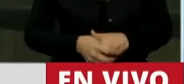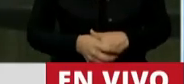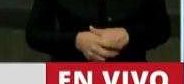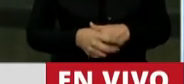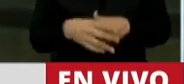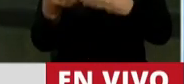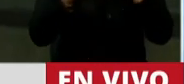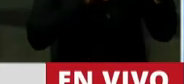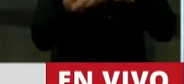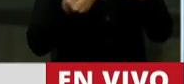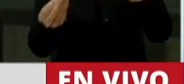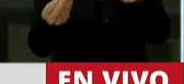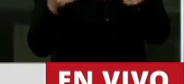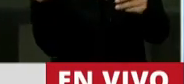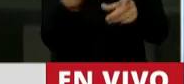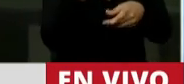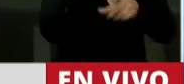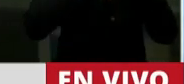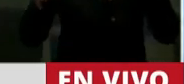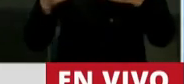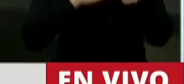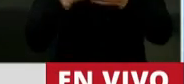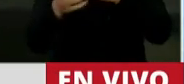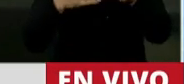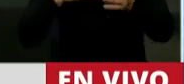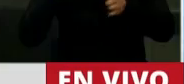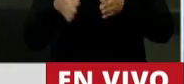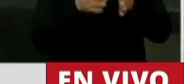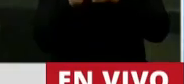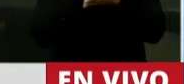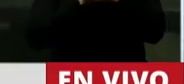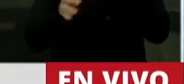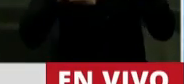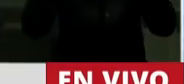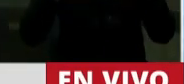la cooperación y la solidaridad y construir un nuevo orden social justo